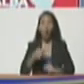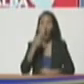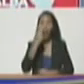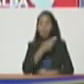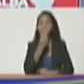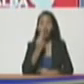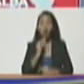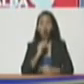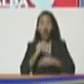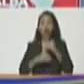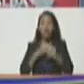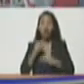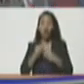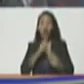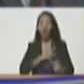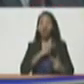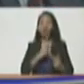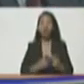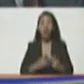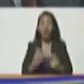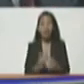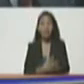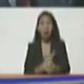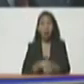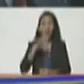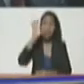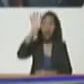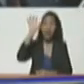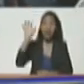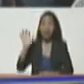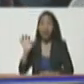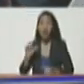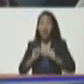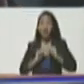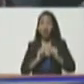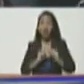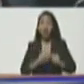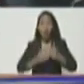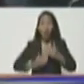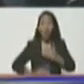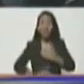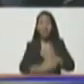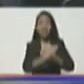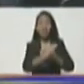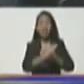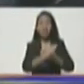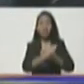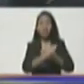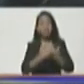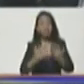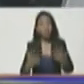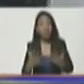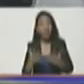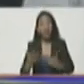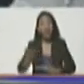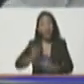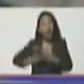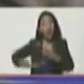en la voluntad de hermanas naciones de continuar avanzando y en la